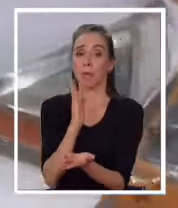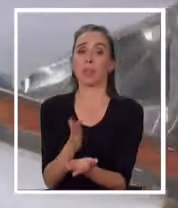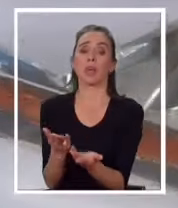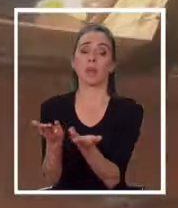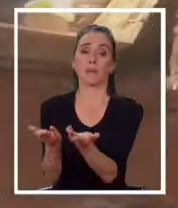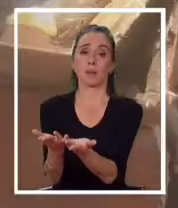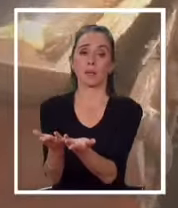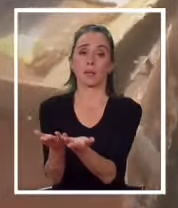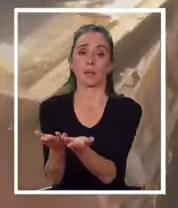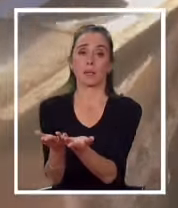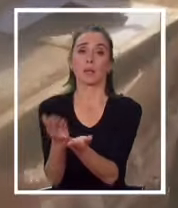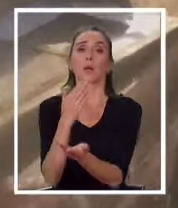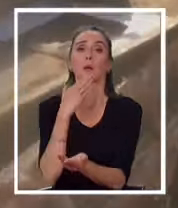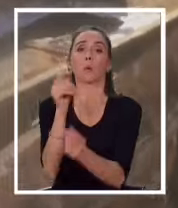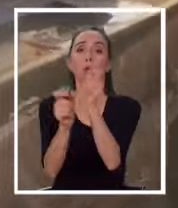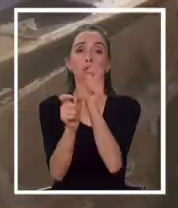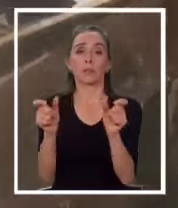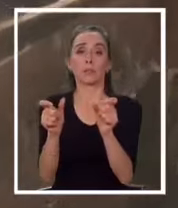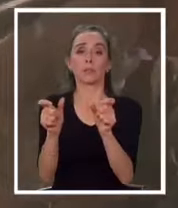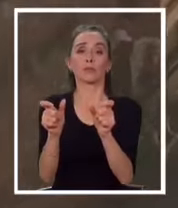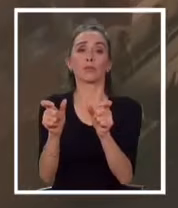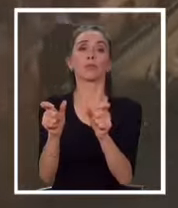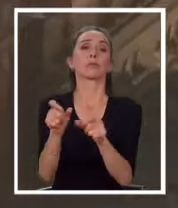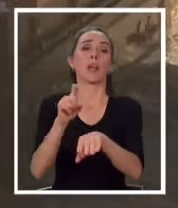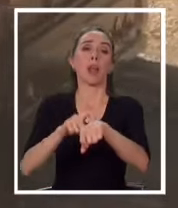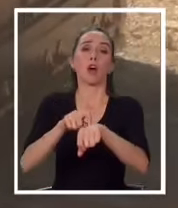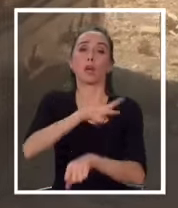ser en la hora de nuestra muerte.